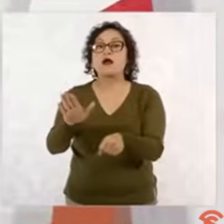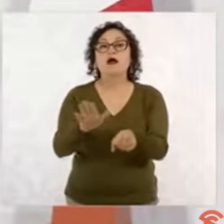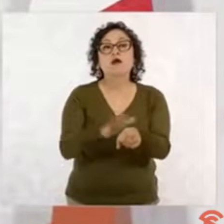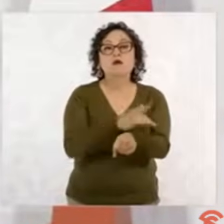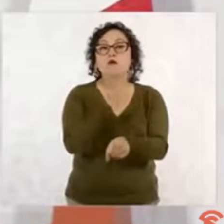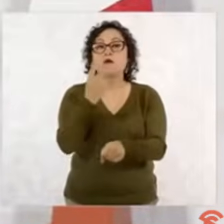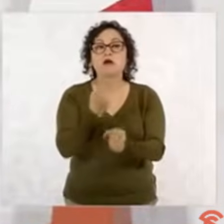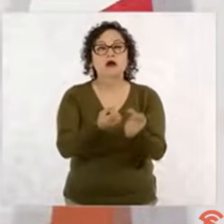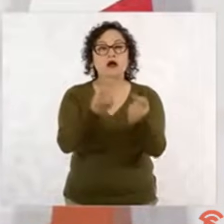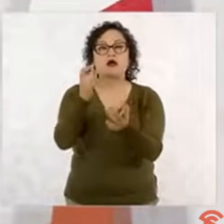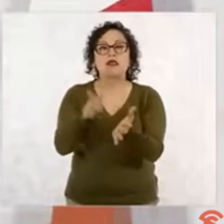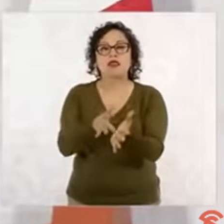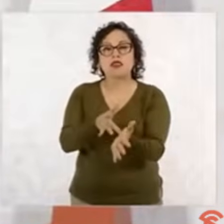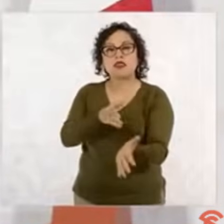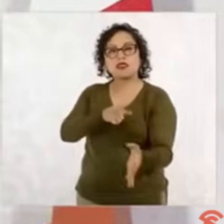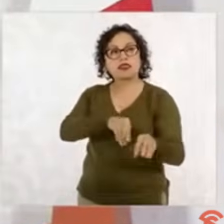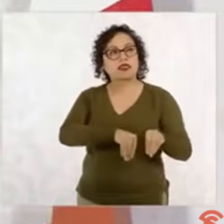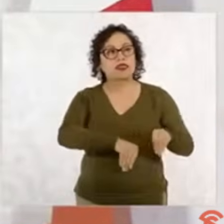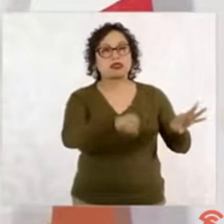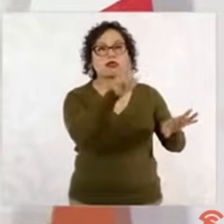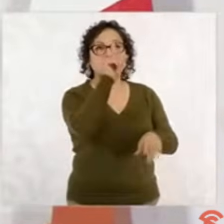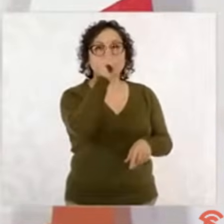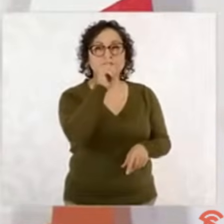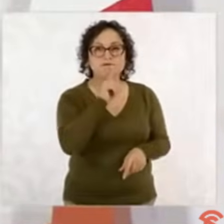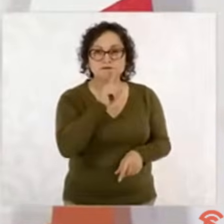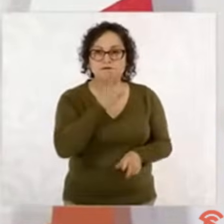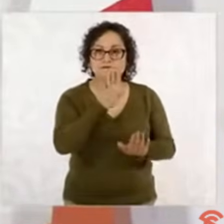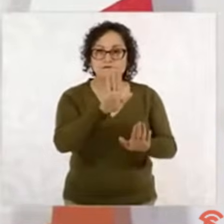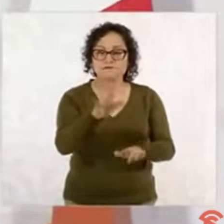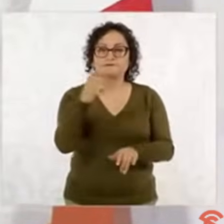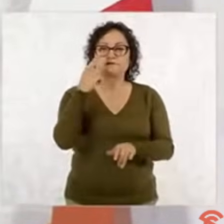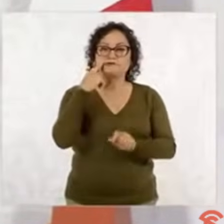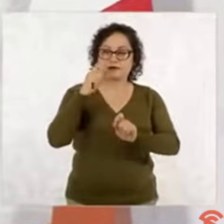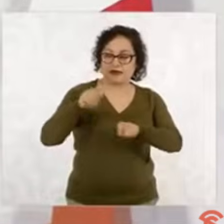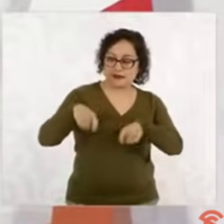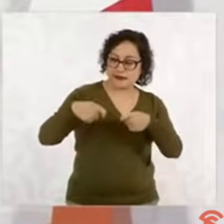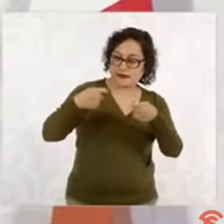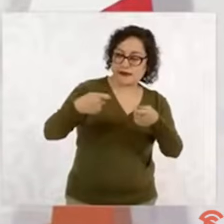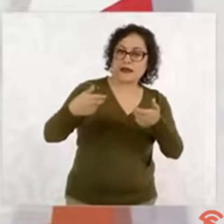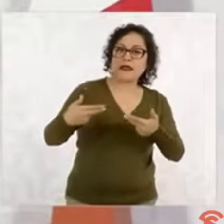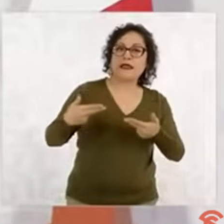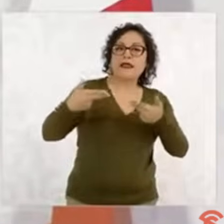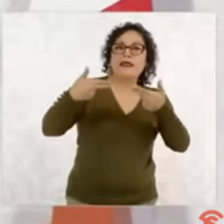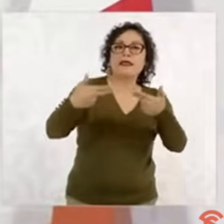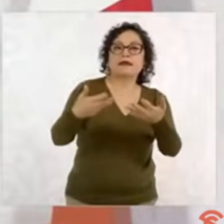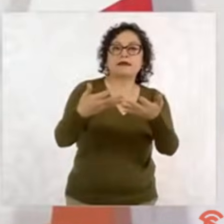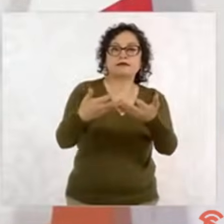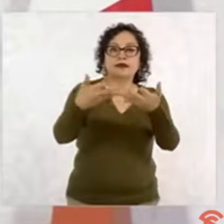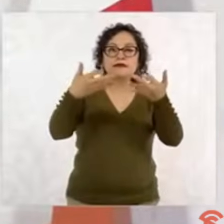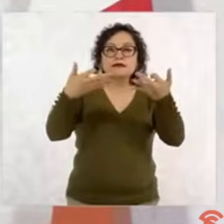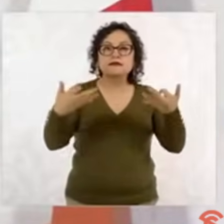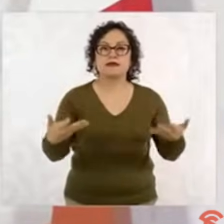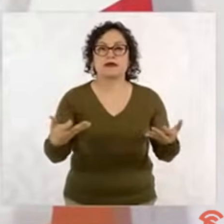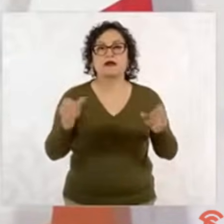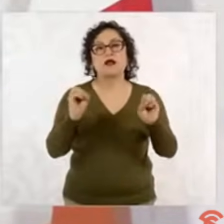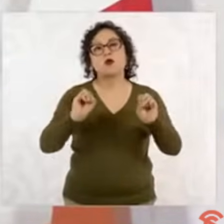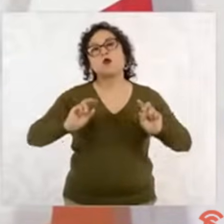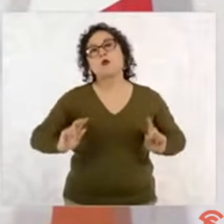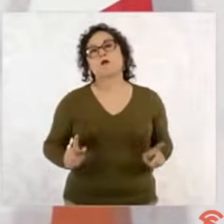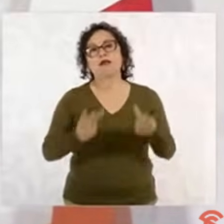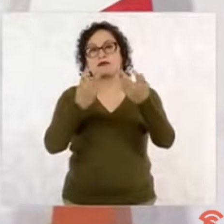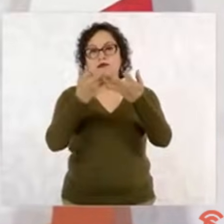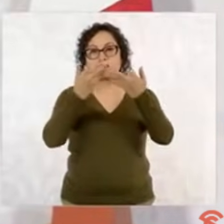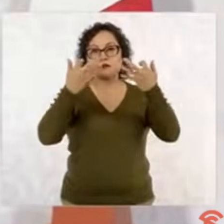manera inadecuada, sobre las herencias y la compraventa de tierras. Es totalmente falso porque hay quien